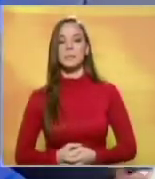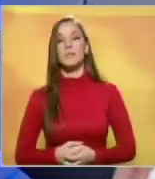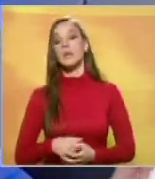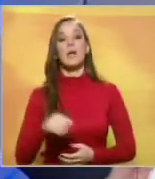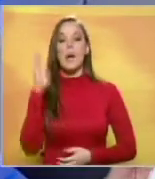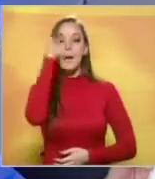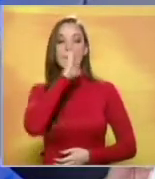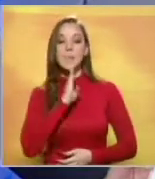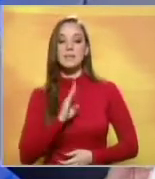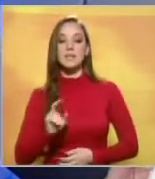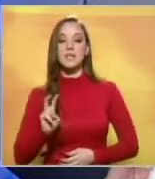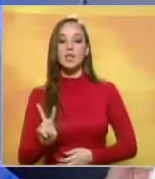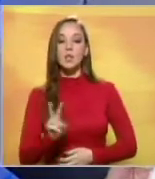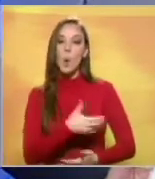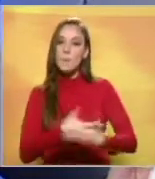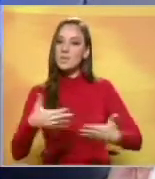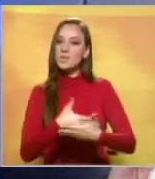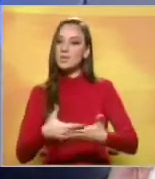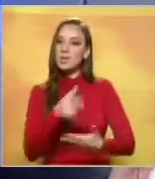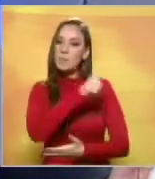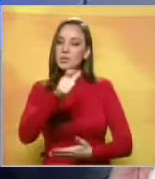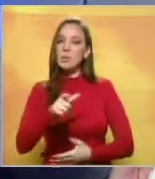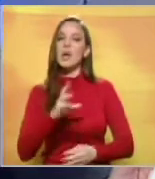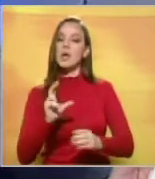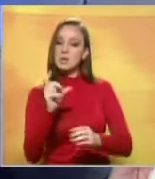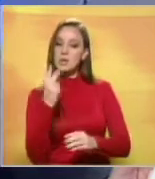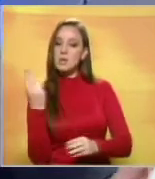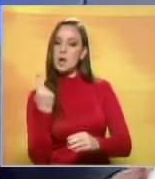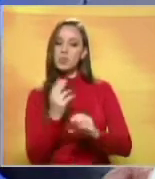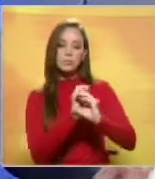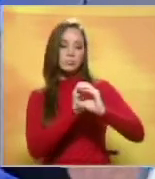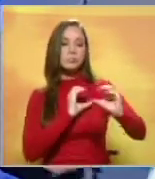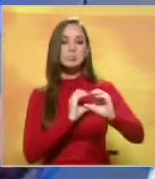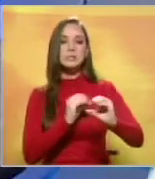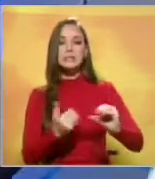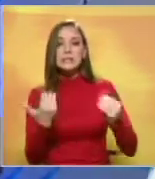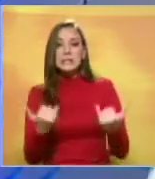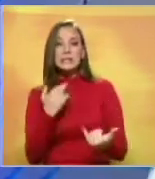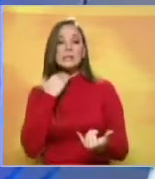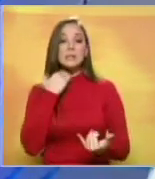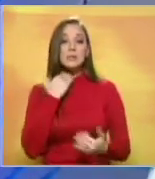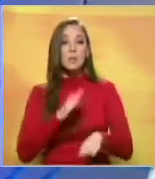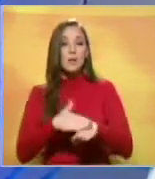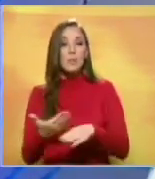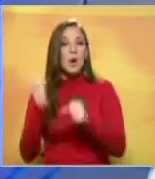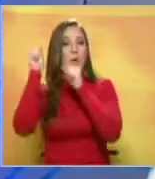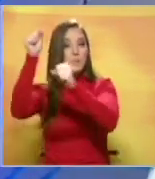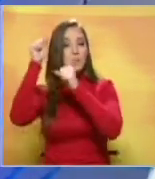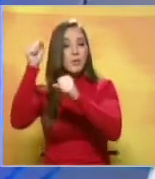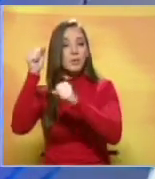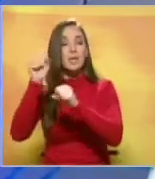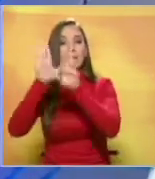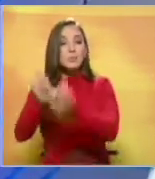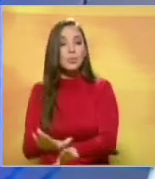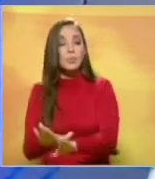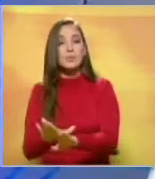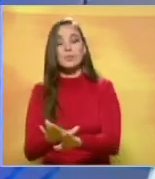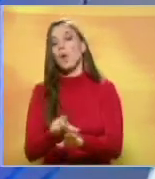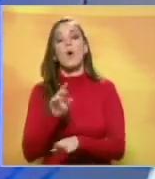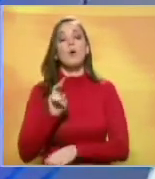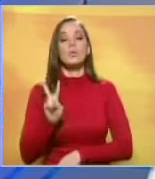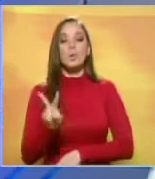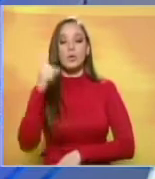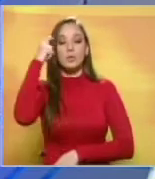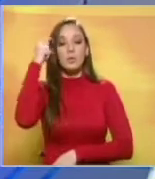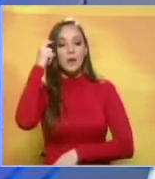en brasil 2 millones de personas que usan el servicio de transporte público en río de janeiro se vieron afectada por una huelga de 48 horas que provocó una reducción de los